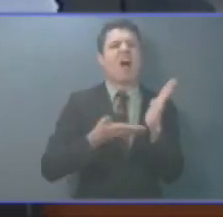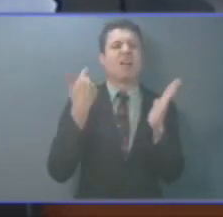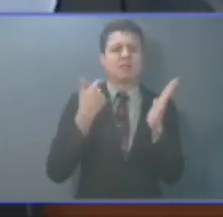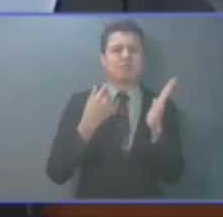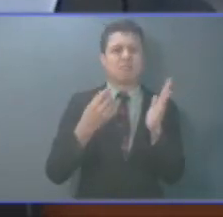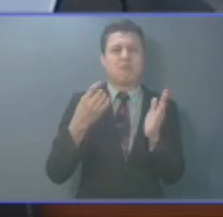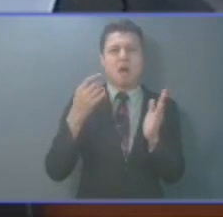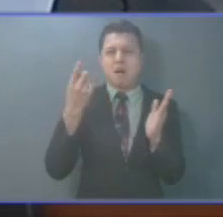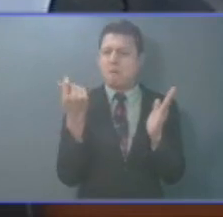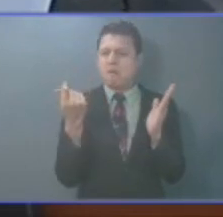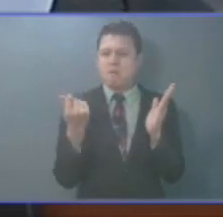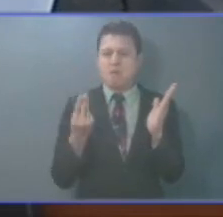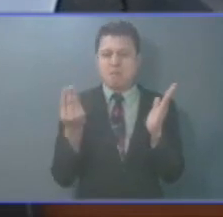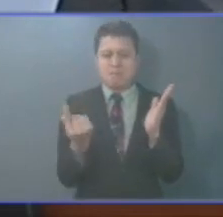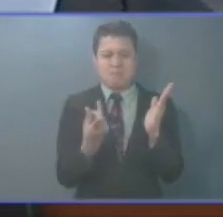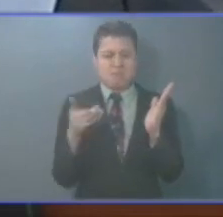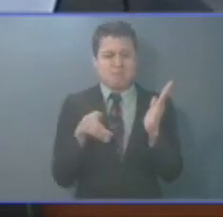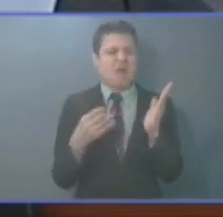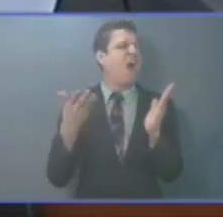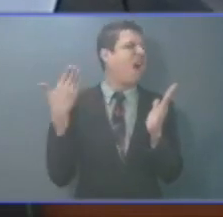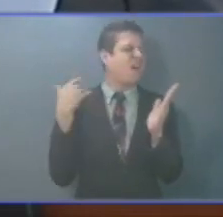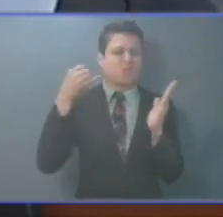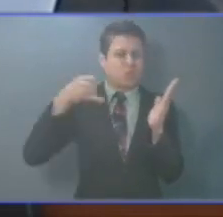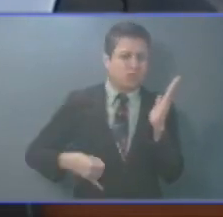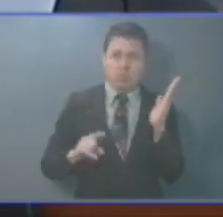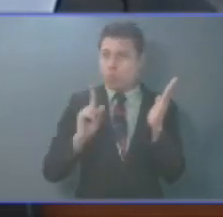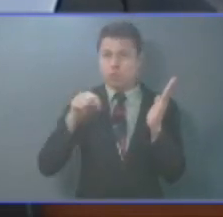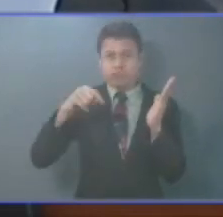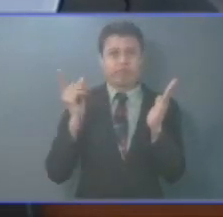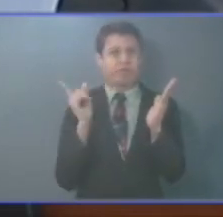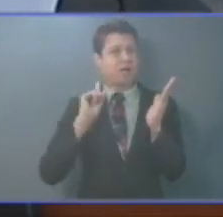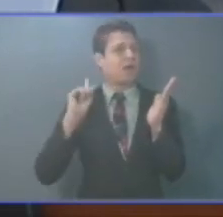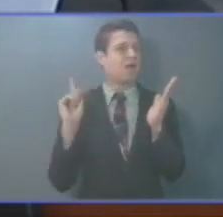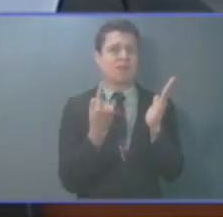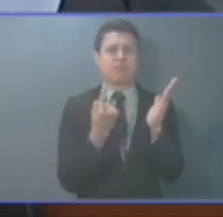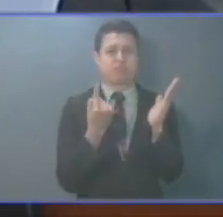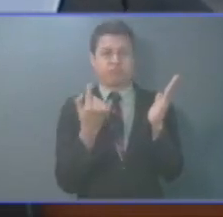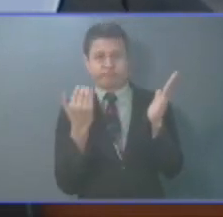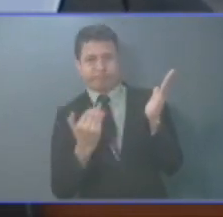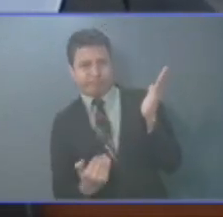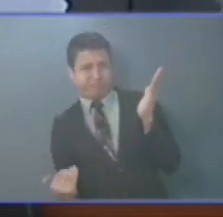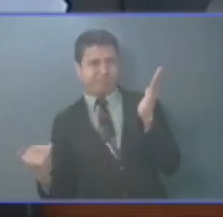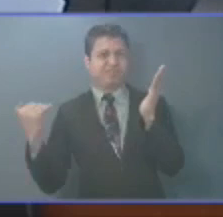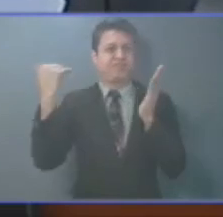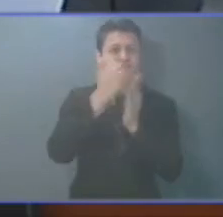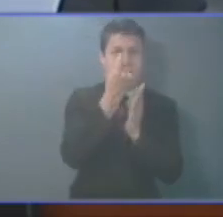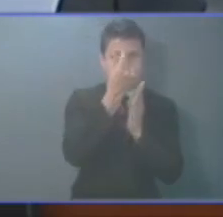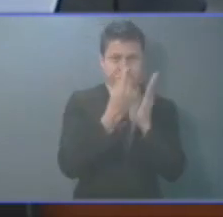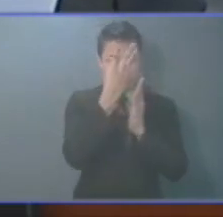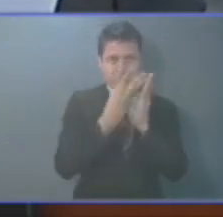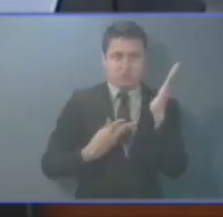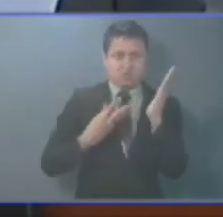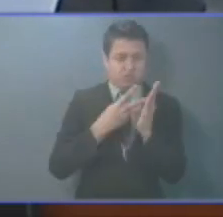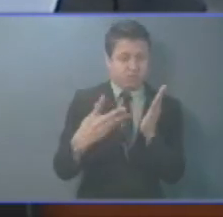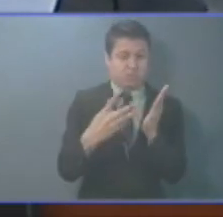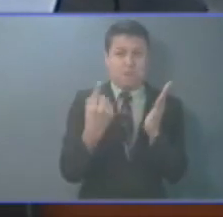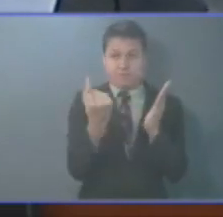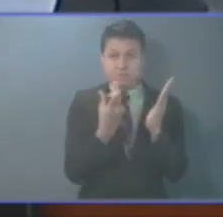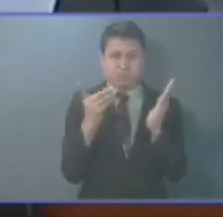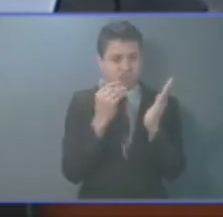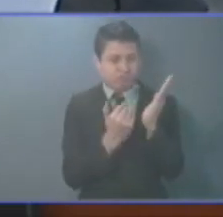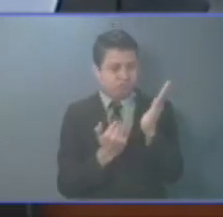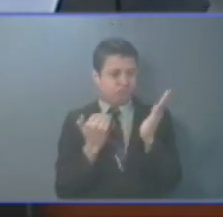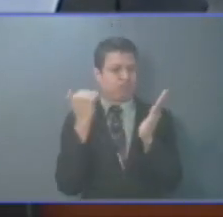una asignación específica de recursos con base a su presupuesto, asegurando la